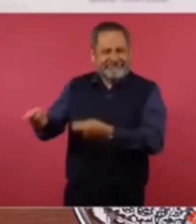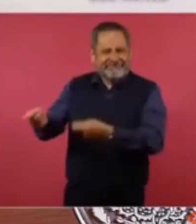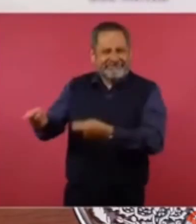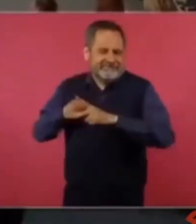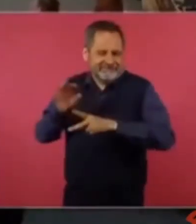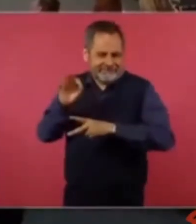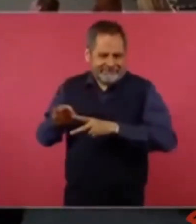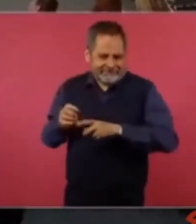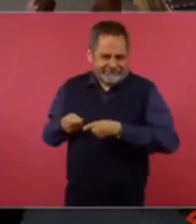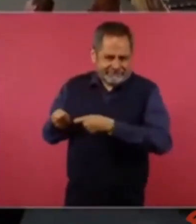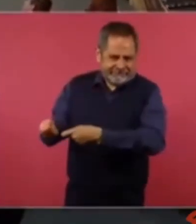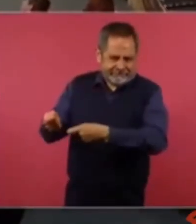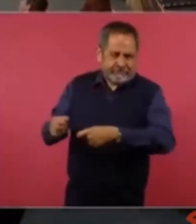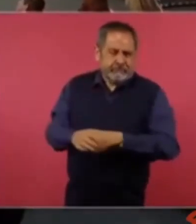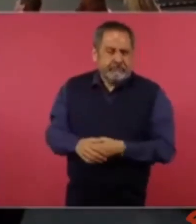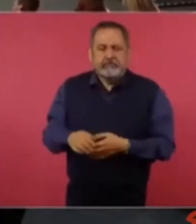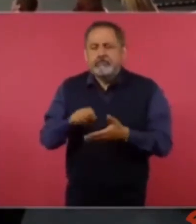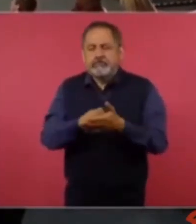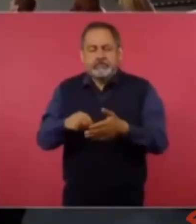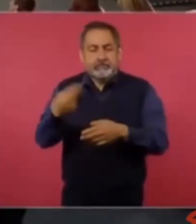entraban, no sé qué, 1,000.